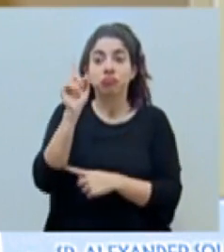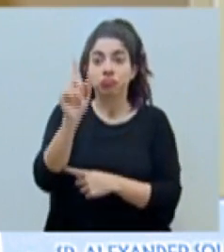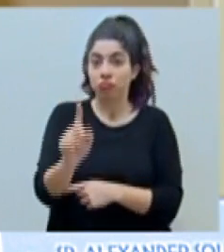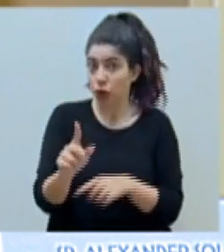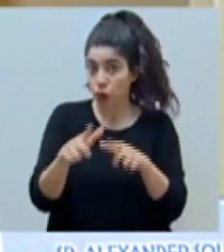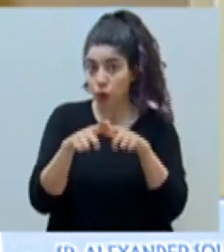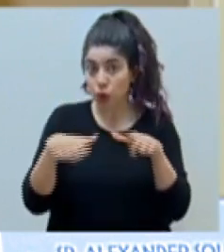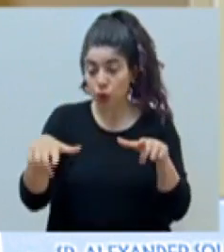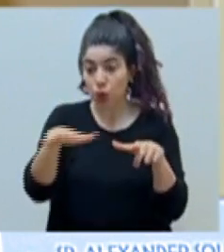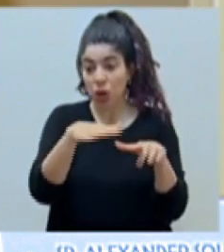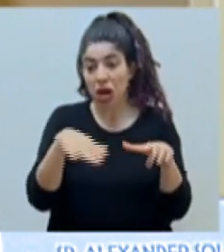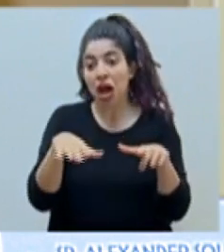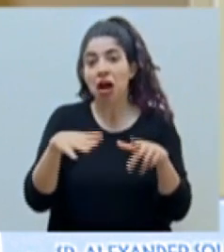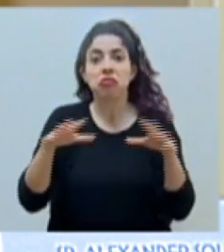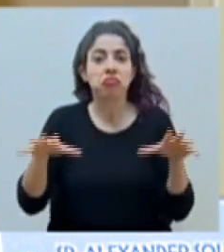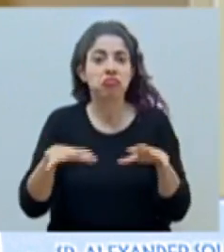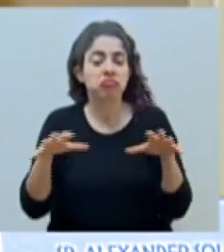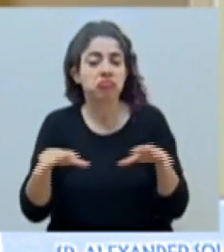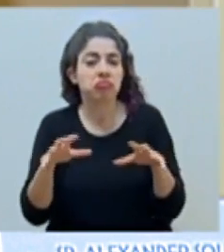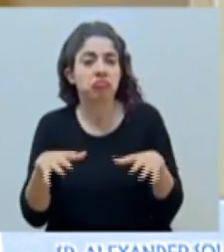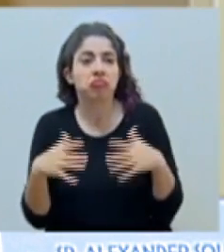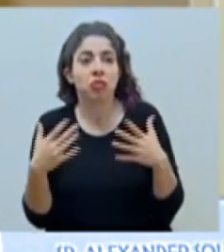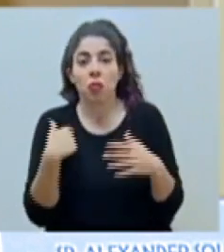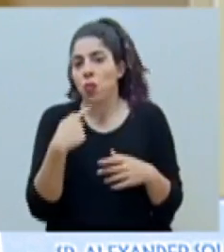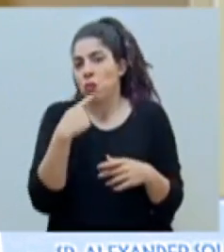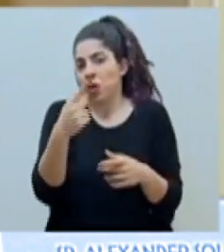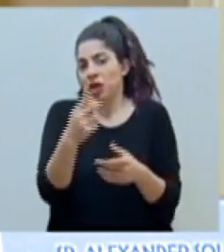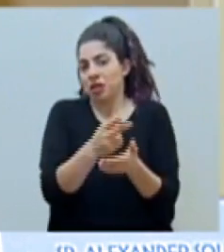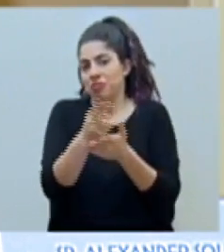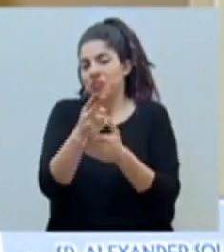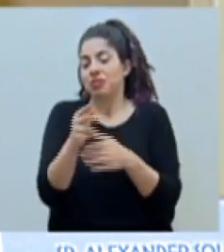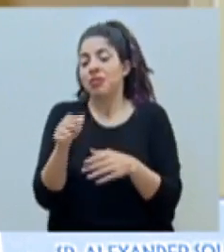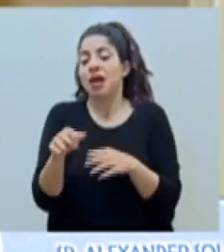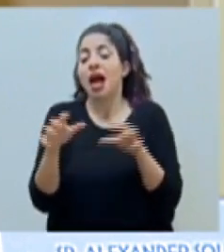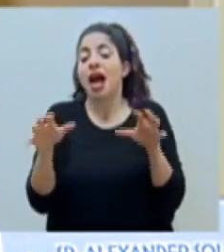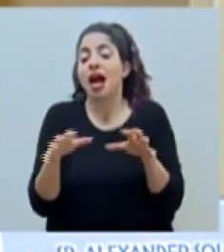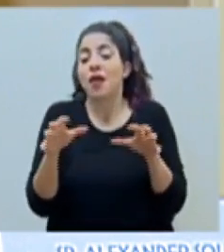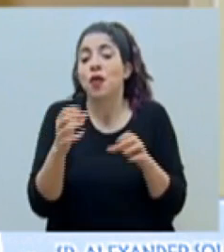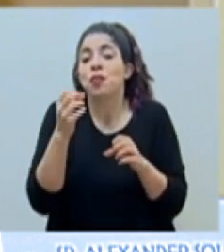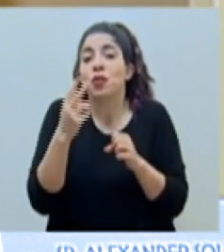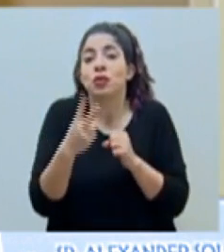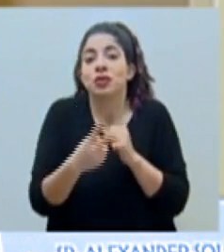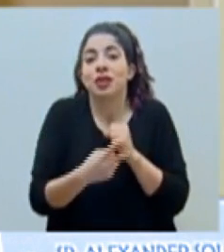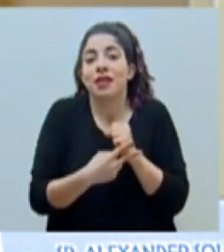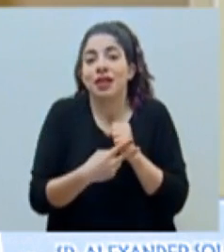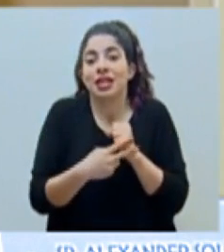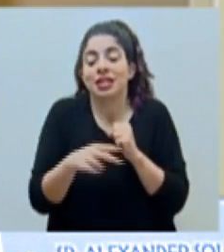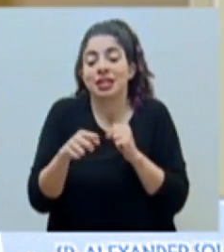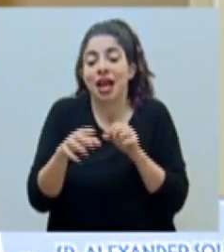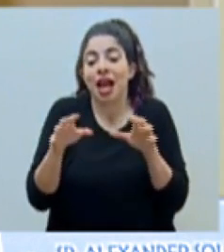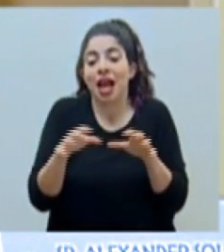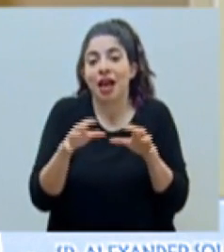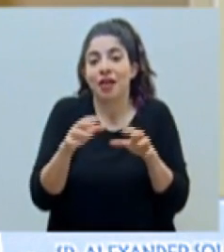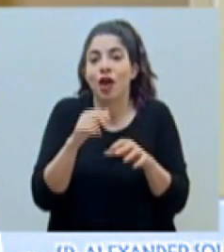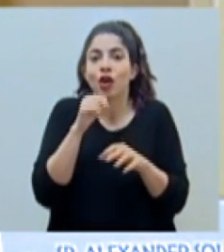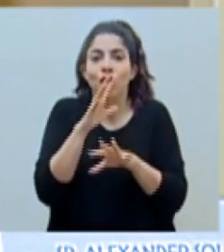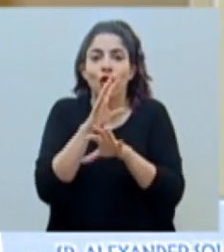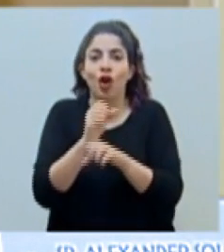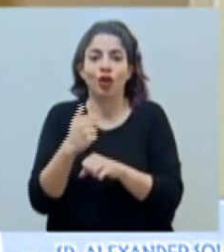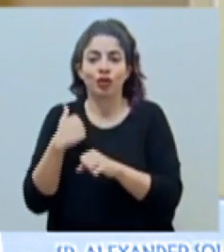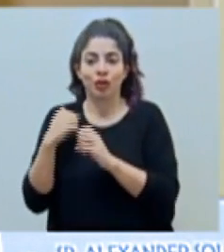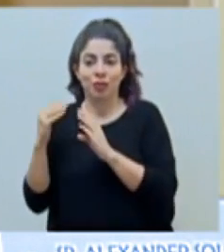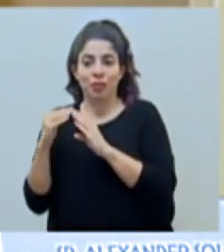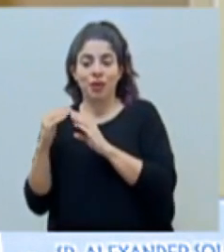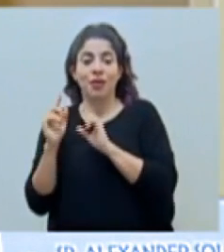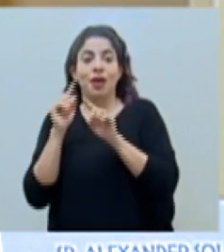pues a desarrollar actividades y voy a decirlo así, que muchas veces no las desarrollamos en el sitio donde vivimos, y esto